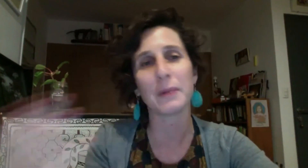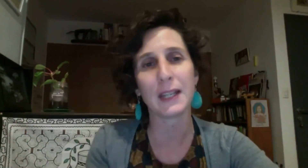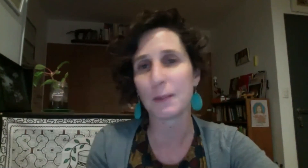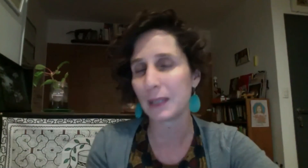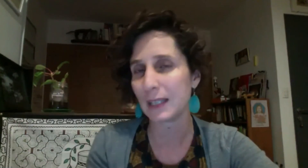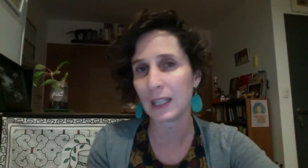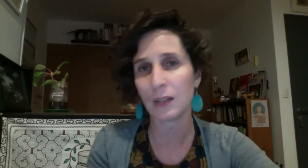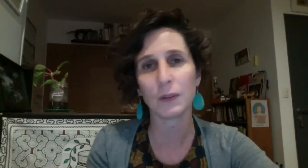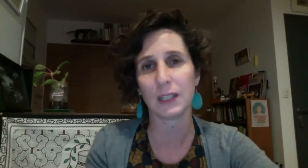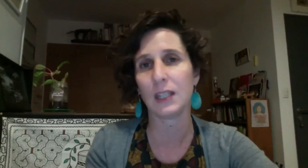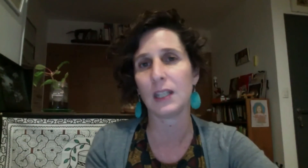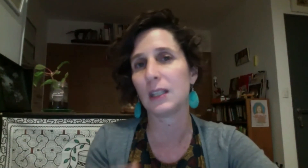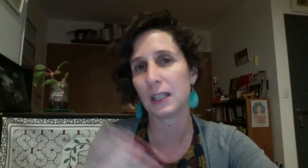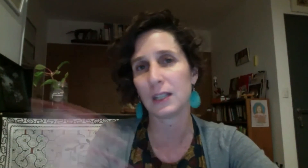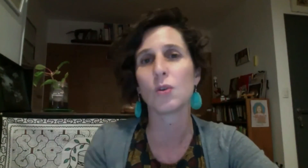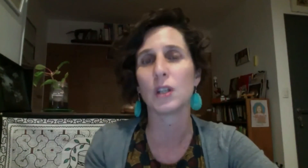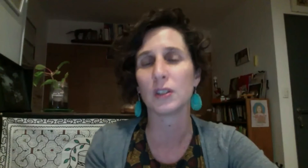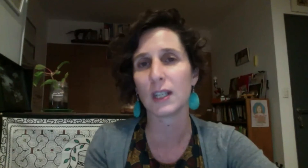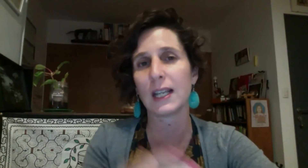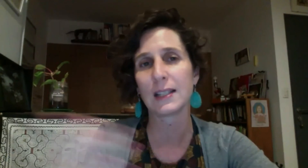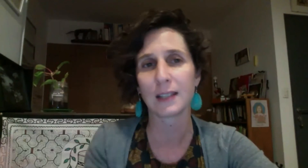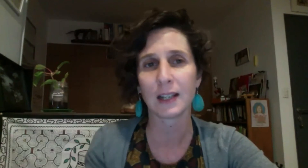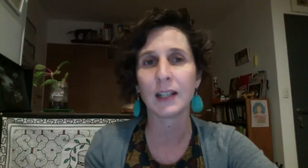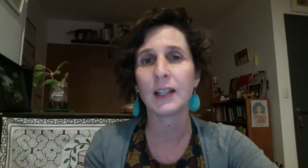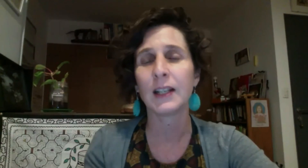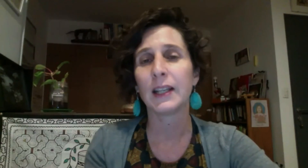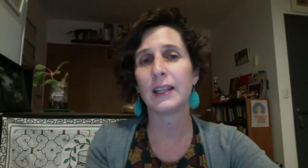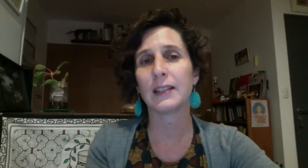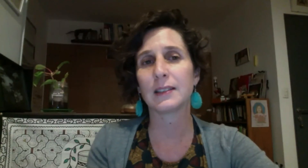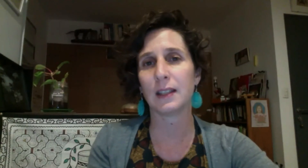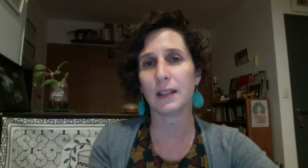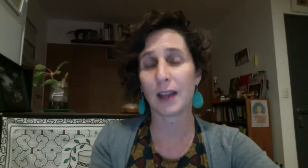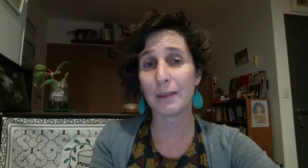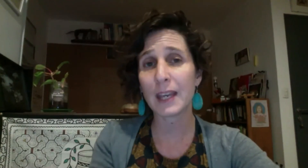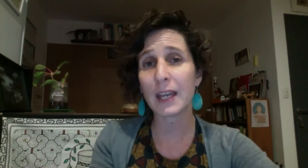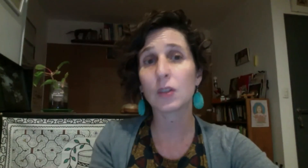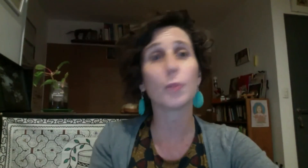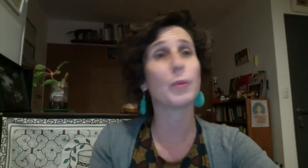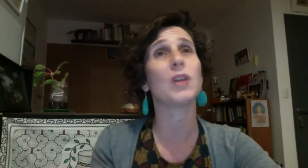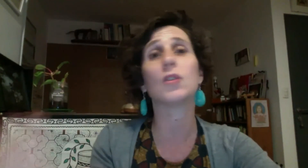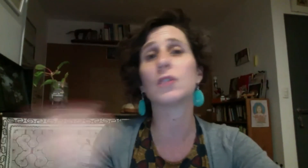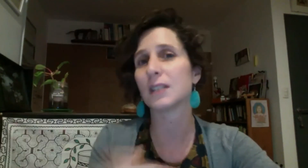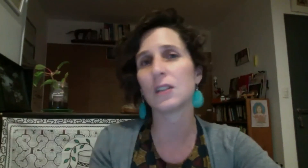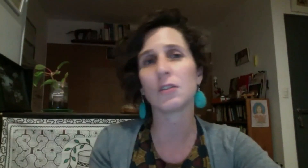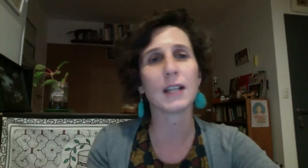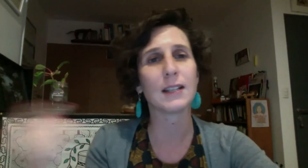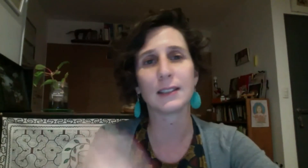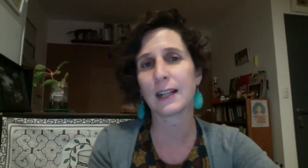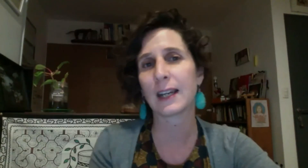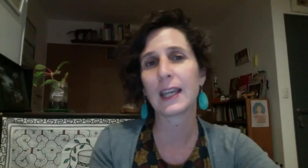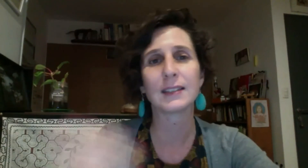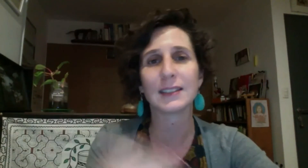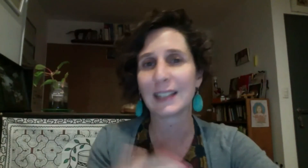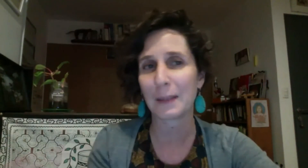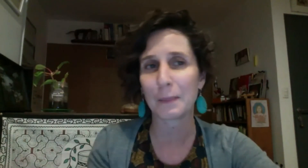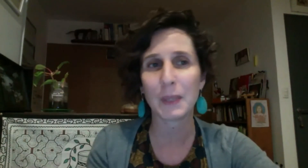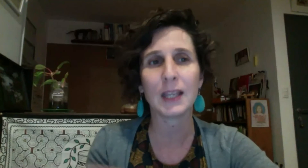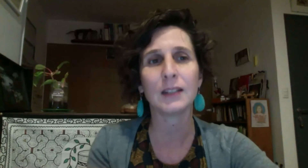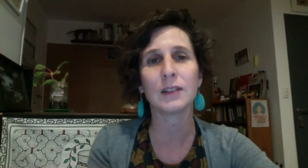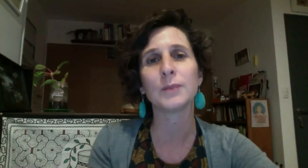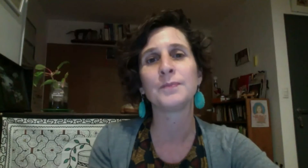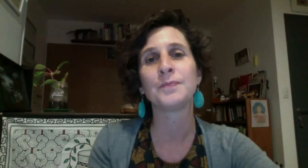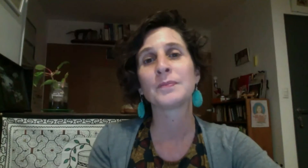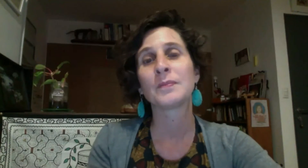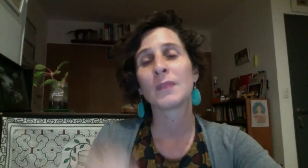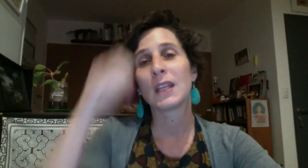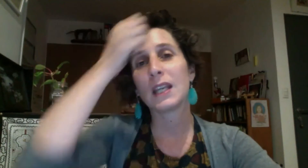misma BNP tiene sus colecciones que las ha abierto, pero hay otras editoriales extranjeras que también,